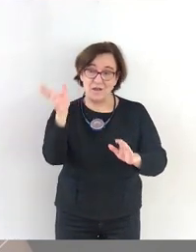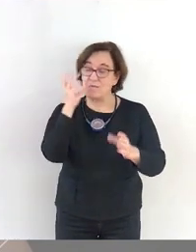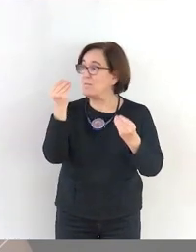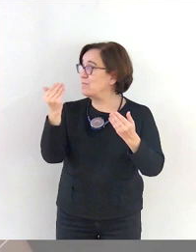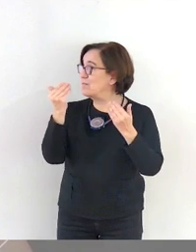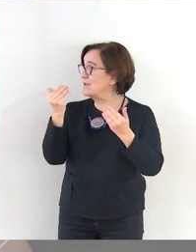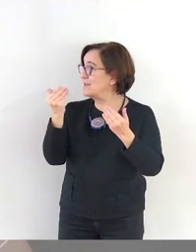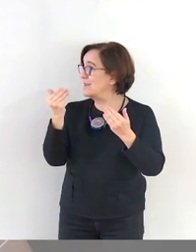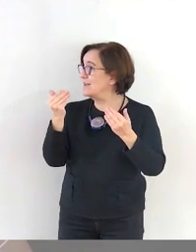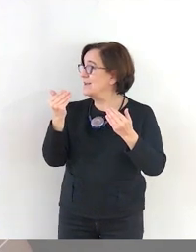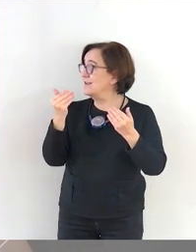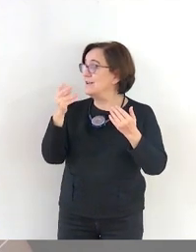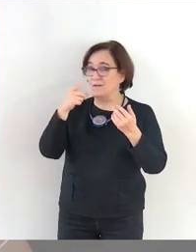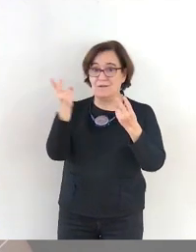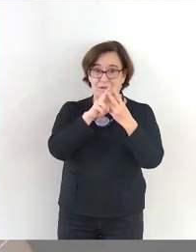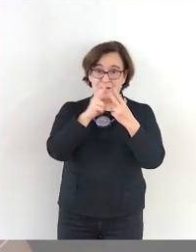gracias